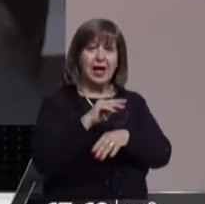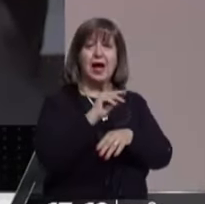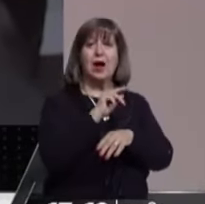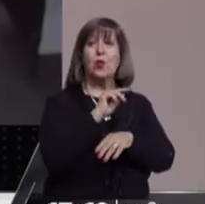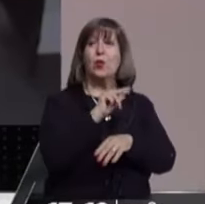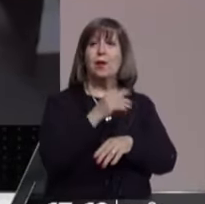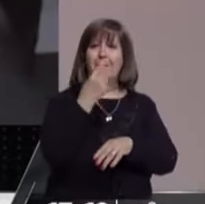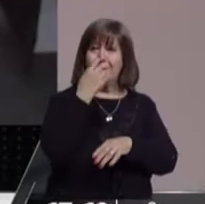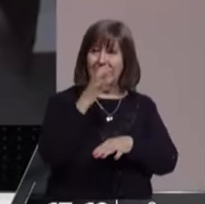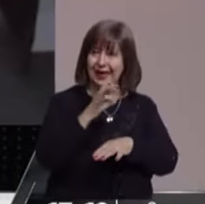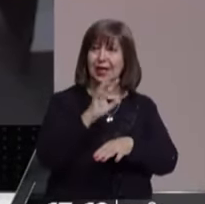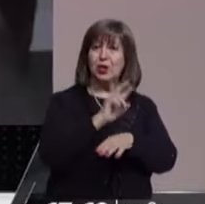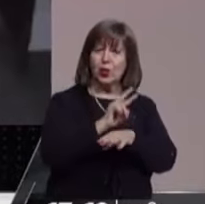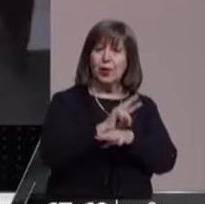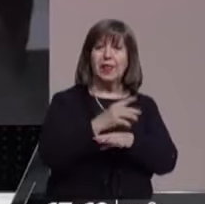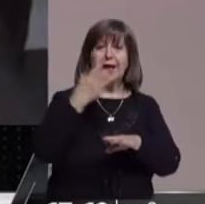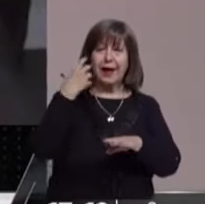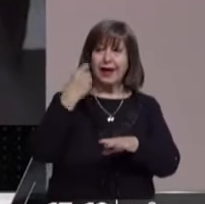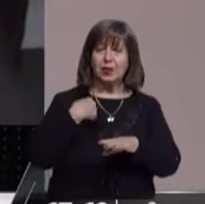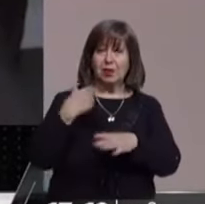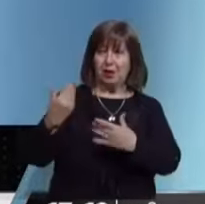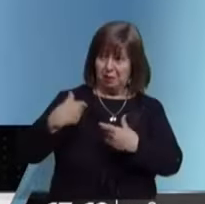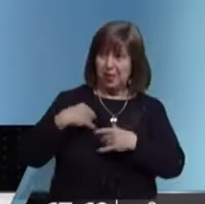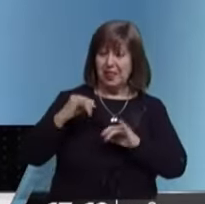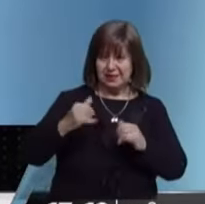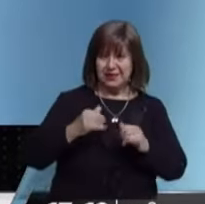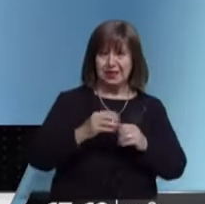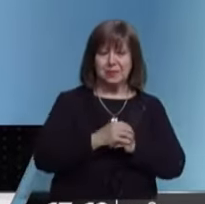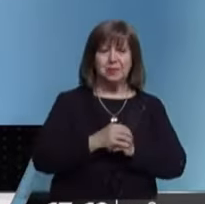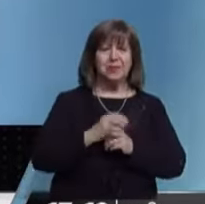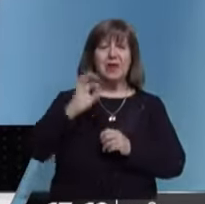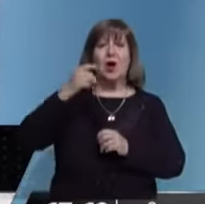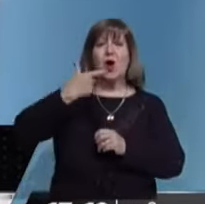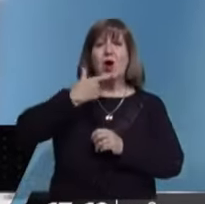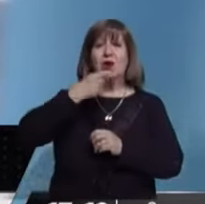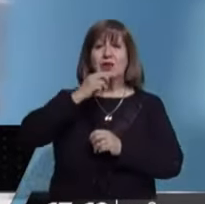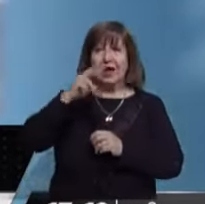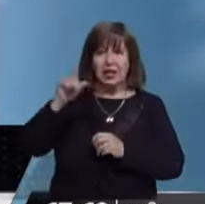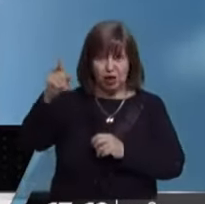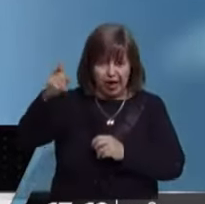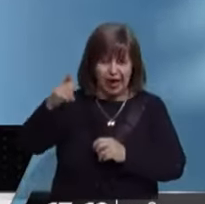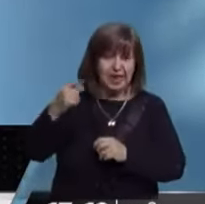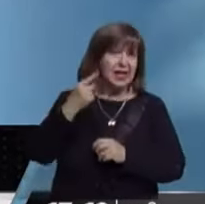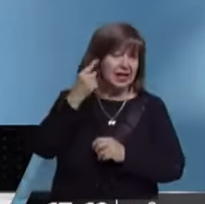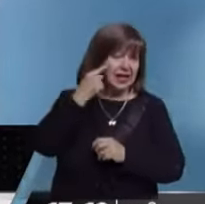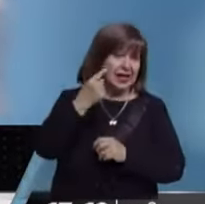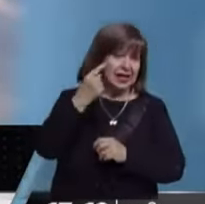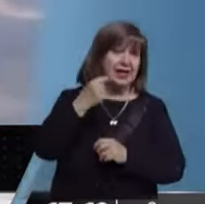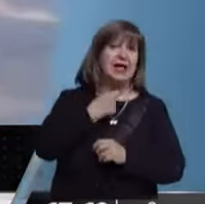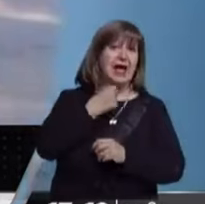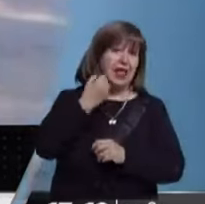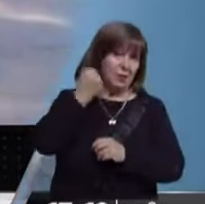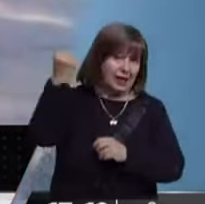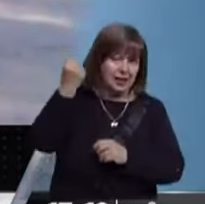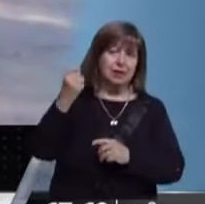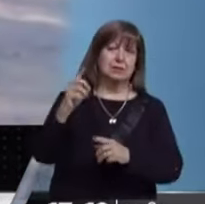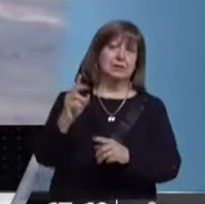mamá, era de mi mamá, cuídenme el gatito. Cuando nos valdo de quererse suicidar. No.